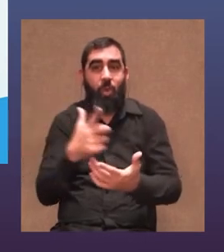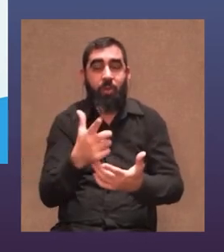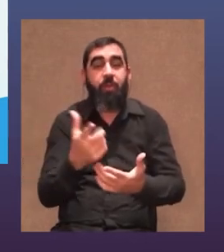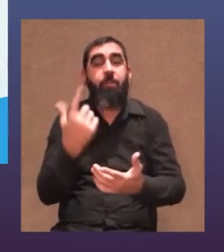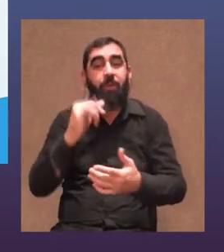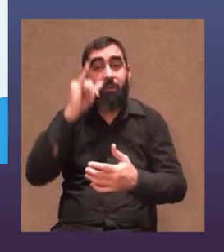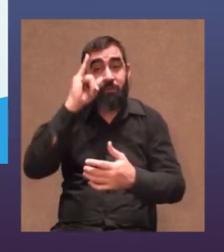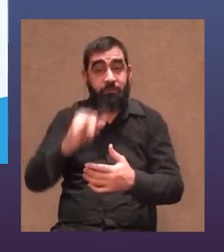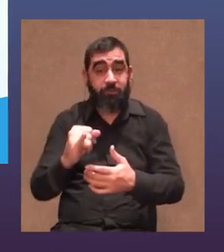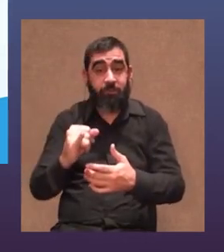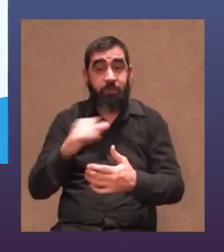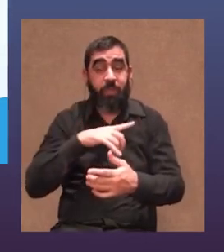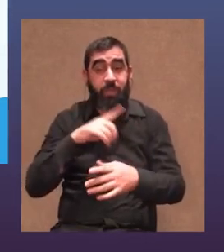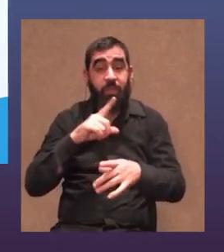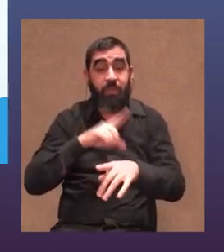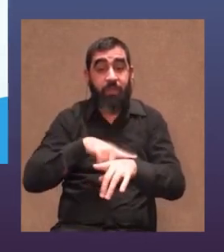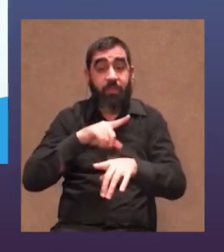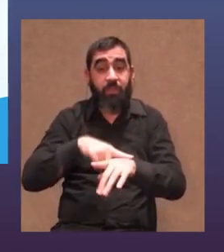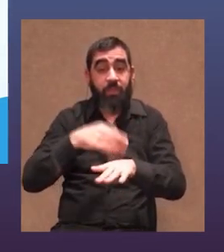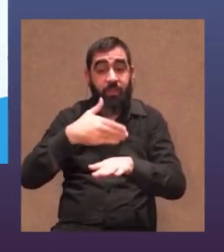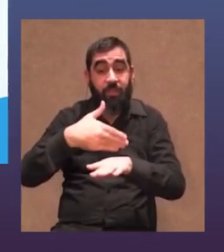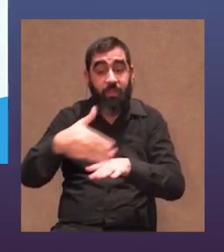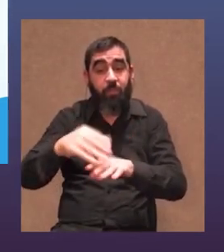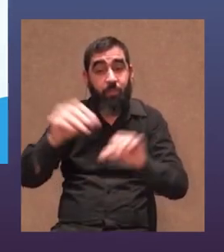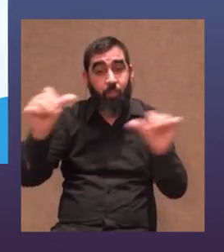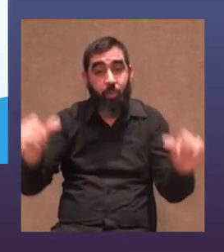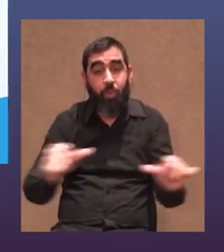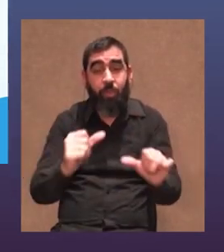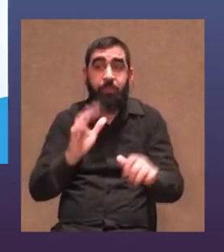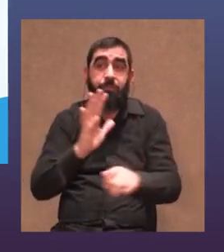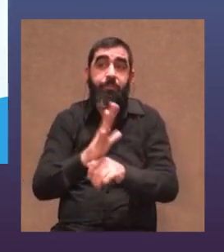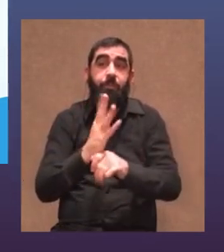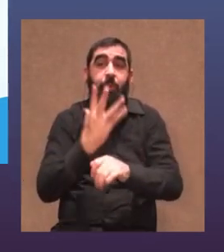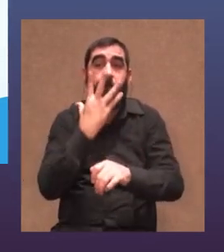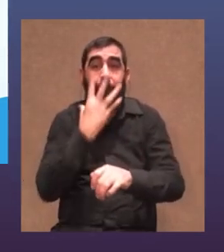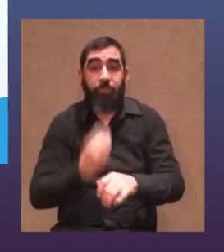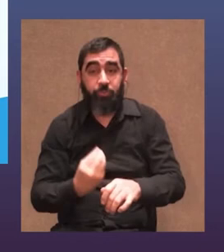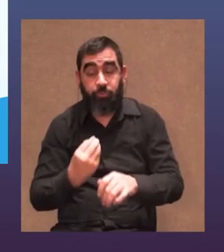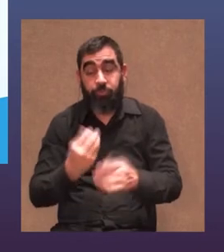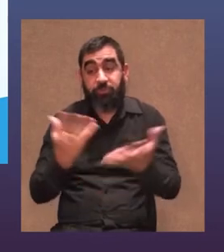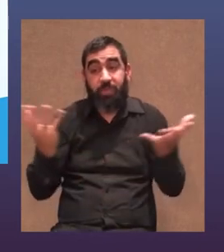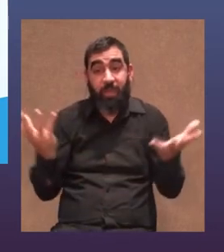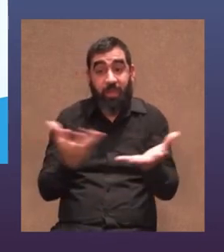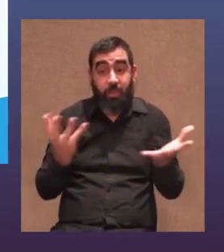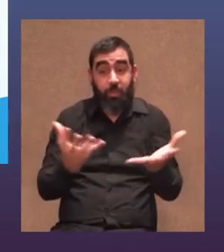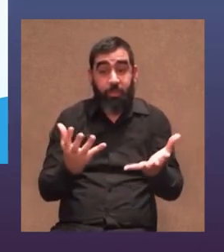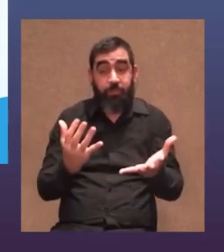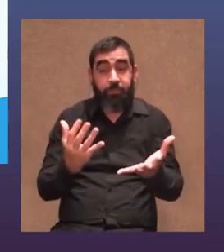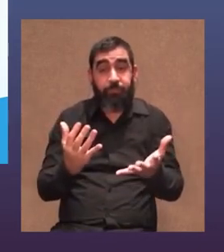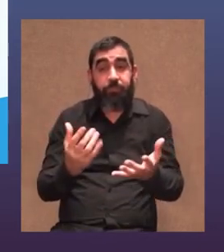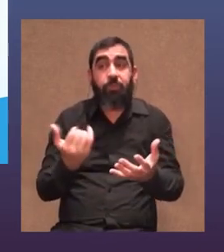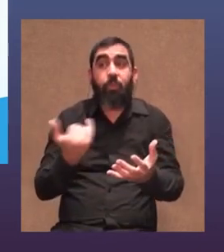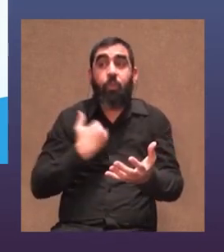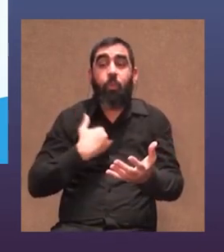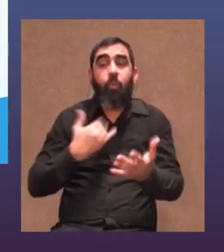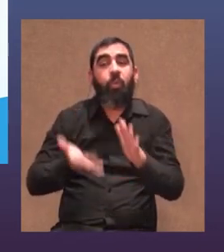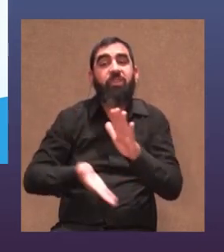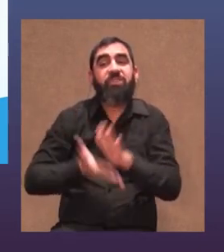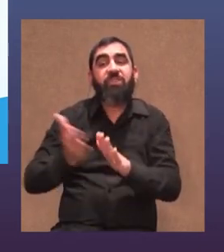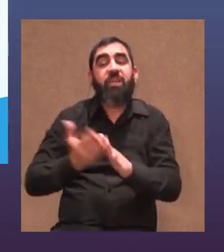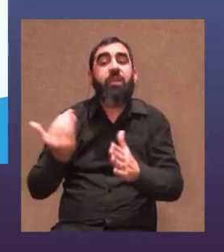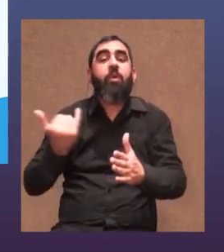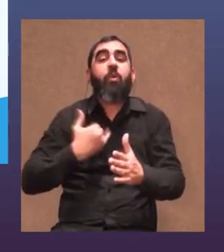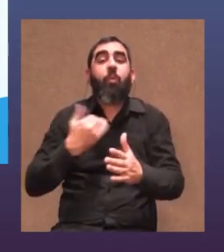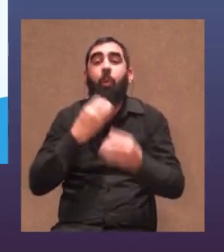sí, al cabo del tiempo causa una cierta depresión. Y ahora, bueno, ¿cómo salimos de esto y cómo